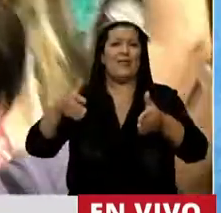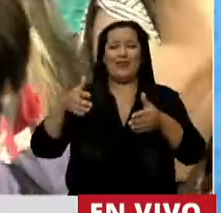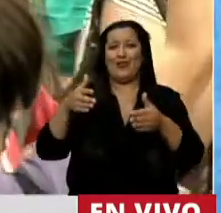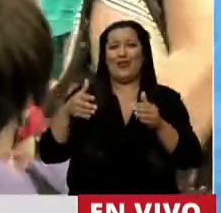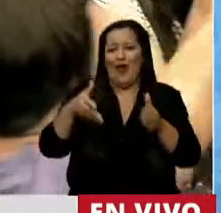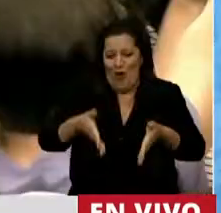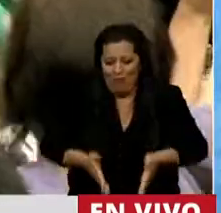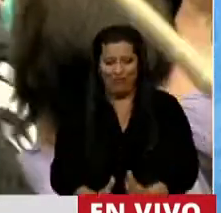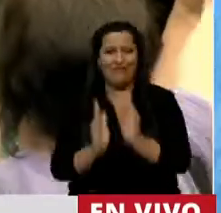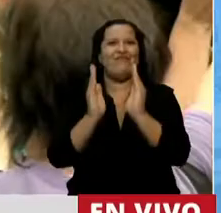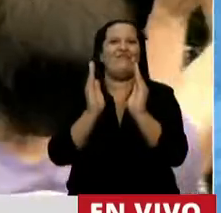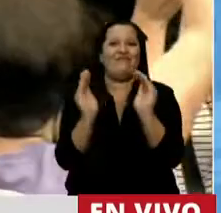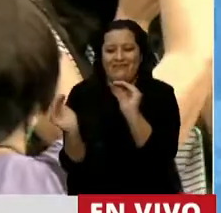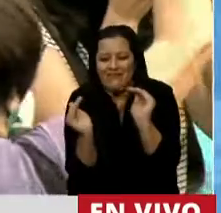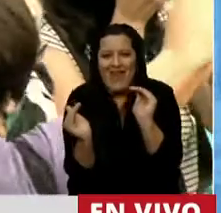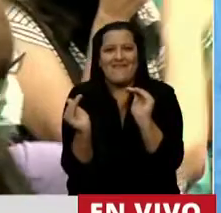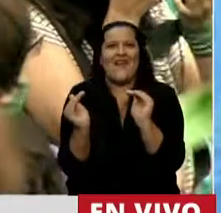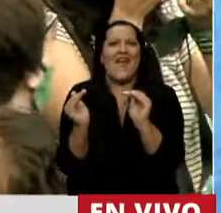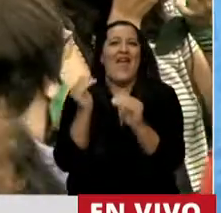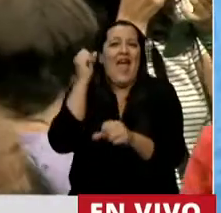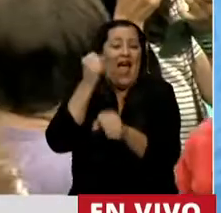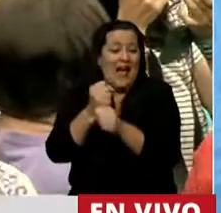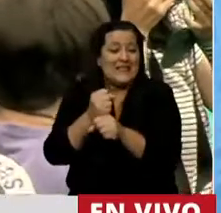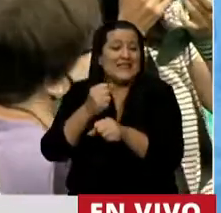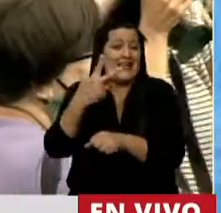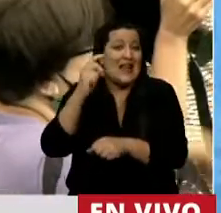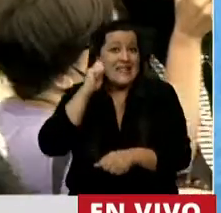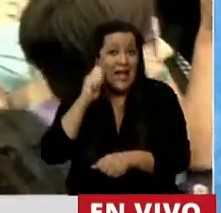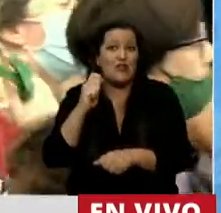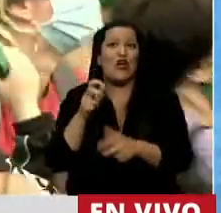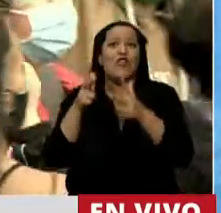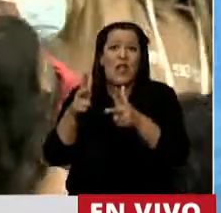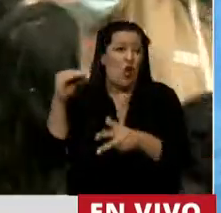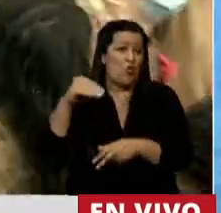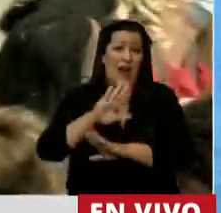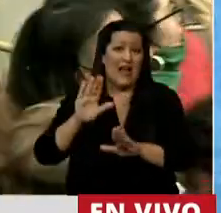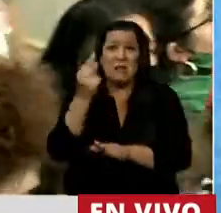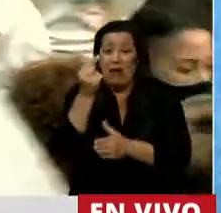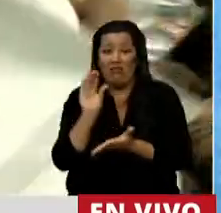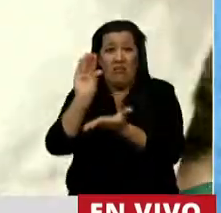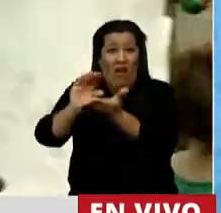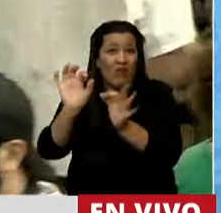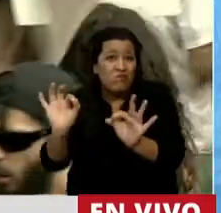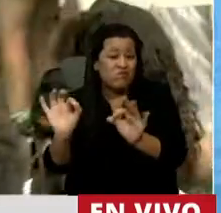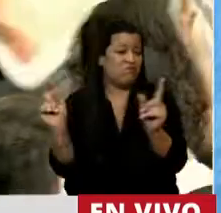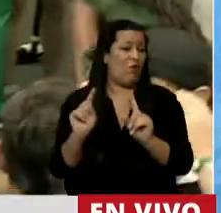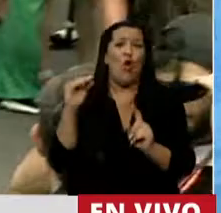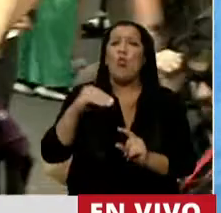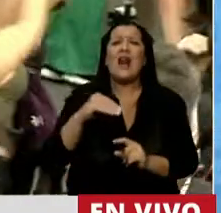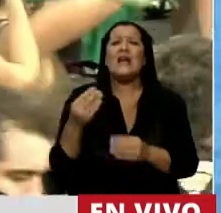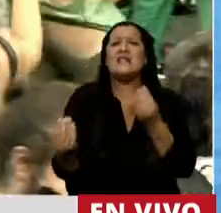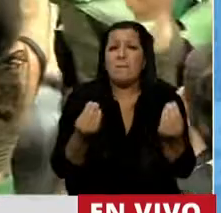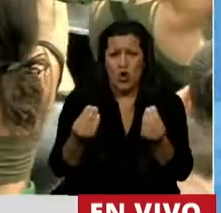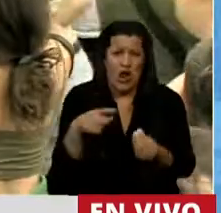primeros días de crianza, con este proyecto, según nuestro modo de ver, insisto, no alcanza. Y decimos que no alcanza porque